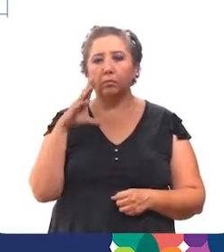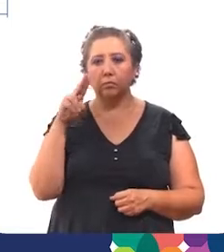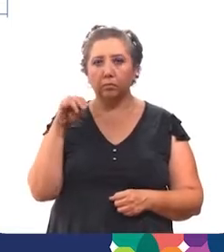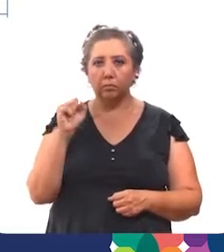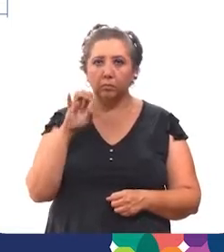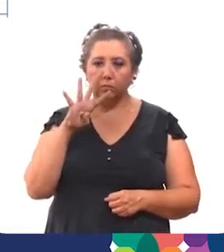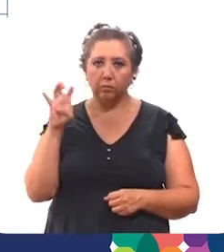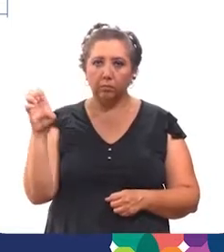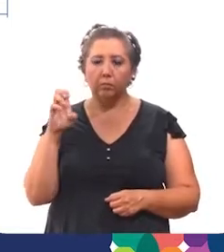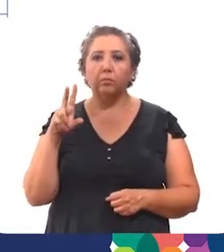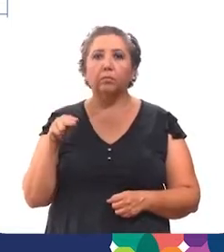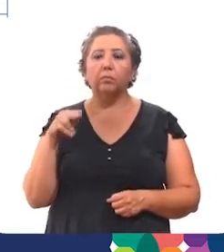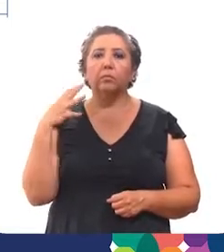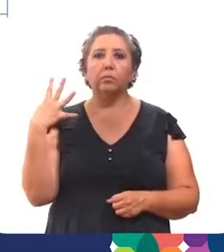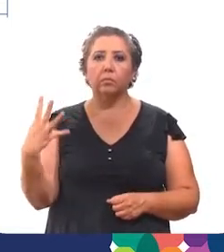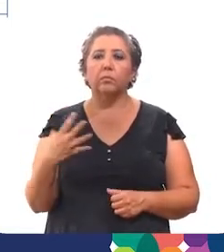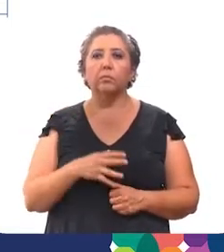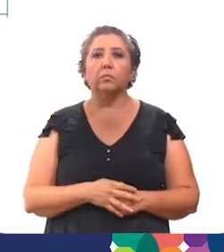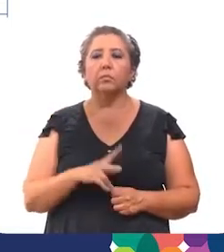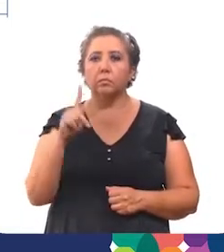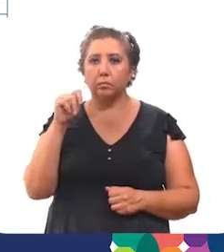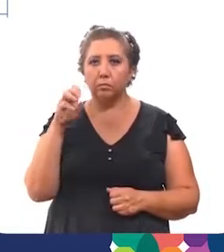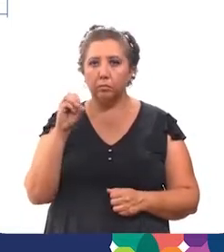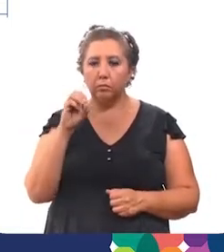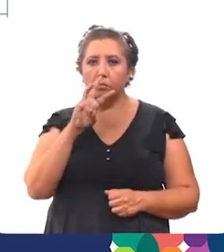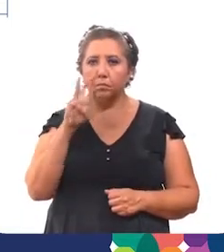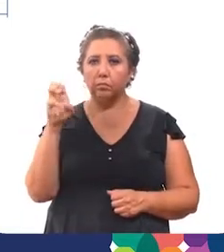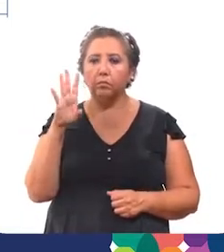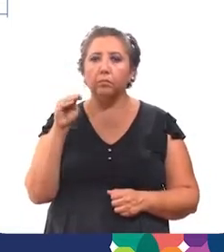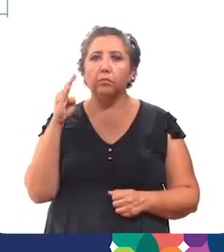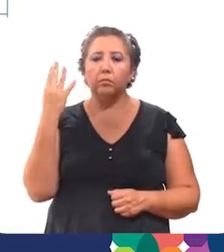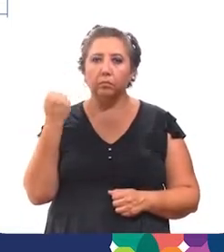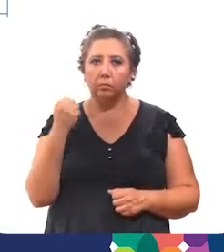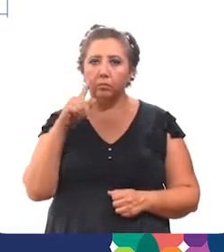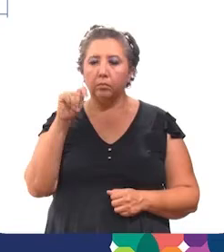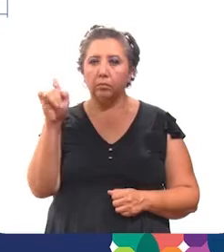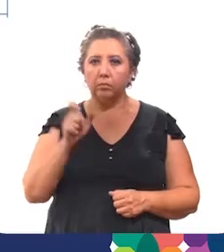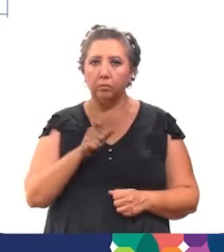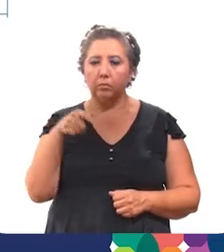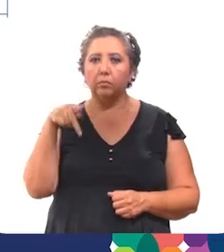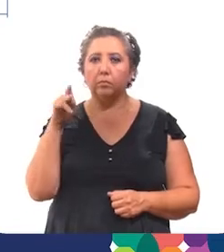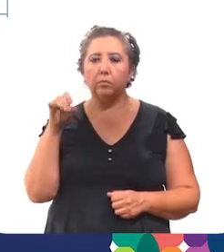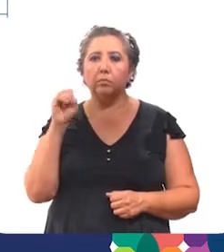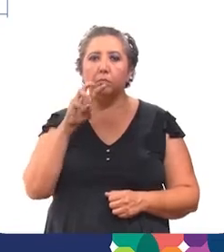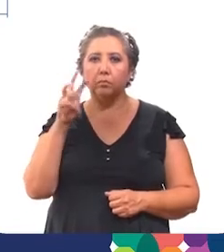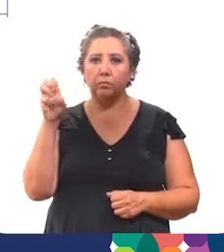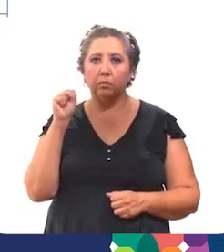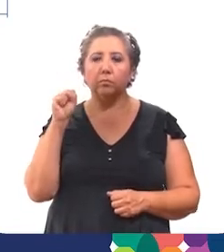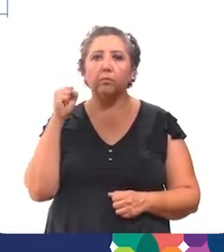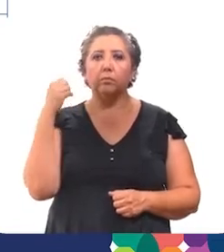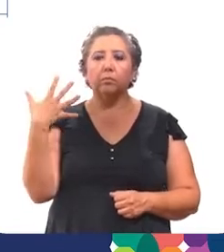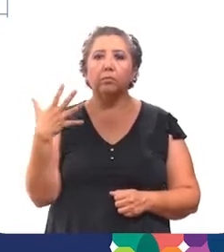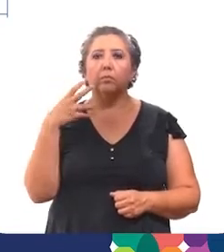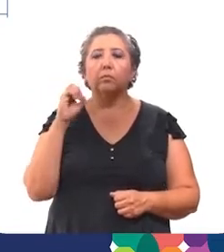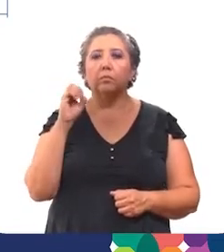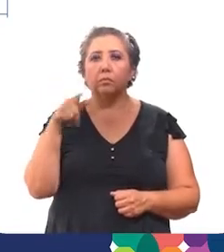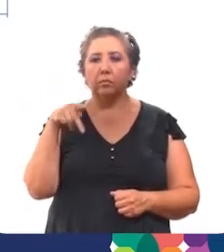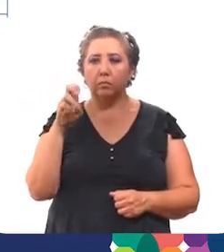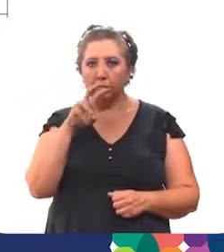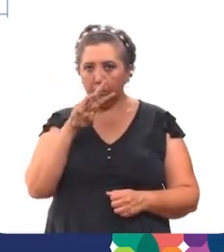Acanqué 484, Peto 399, Tixcococ 365,